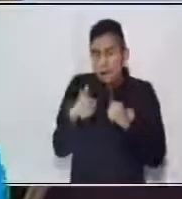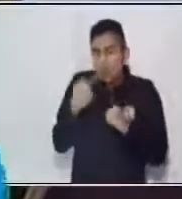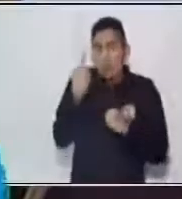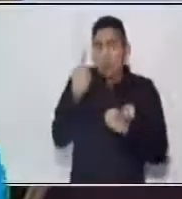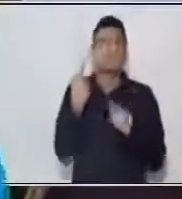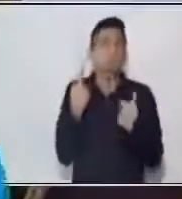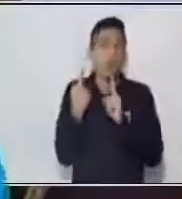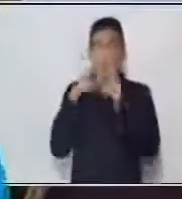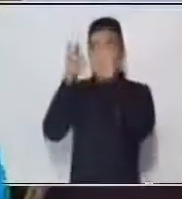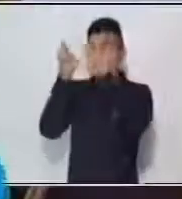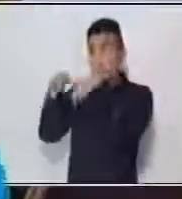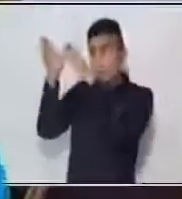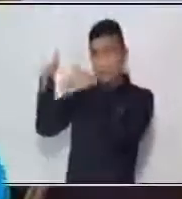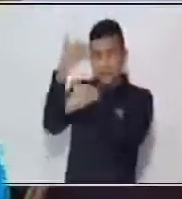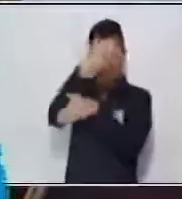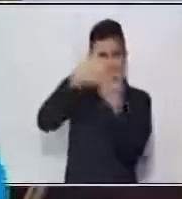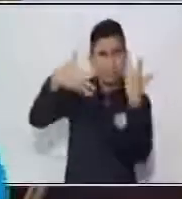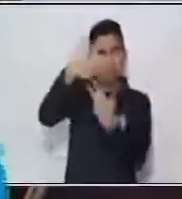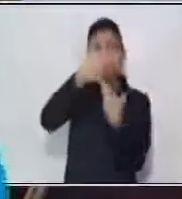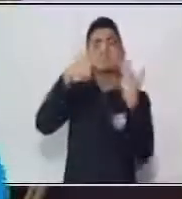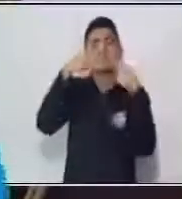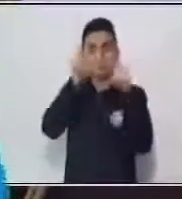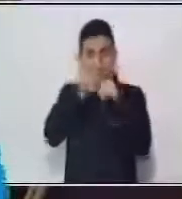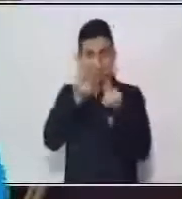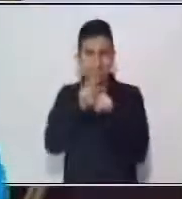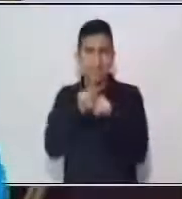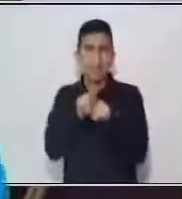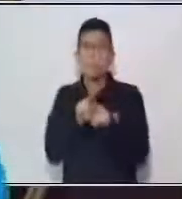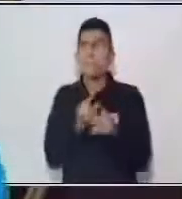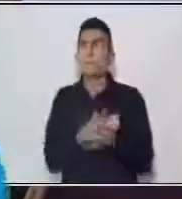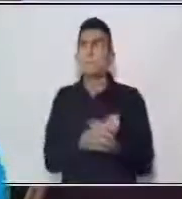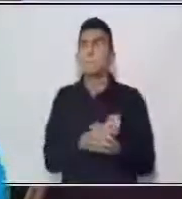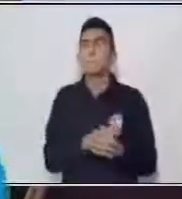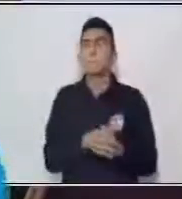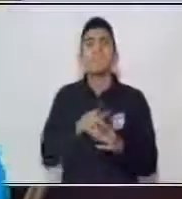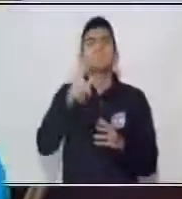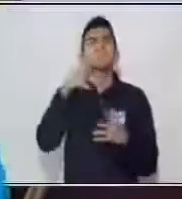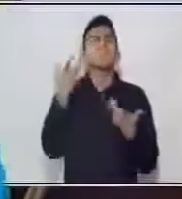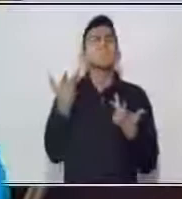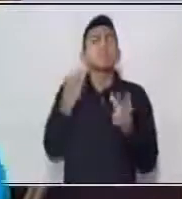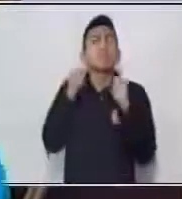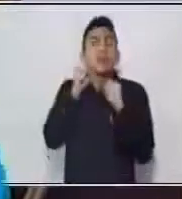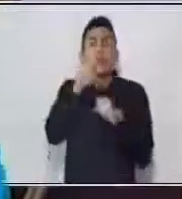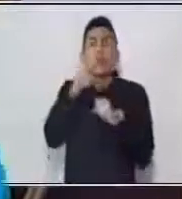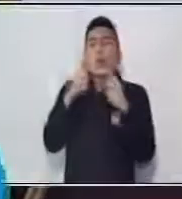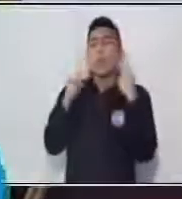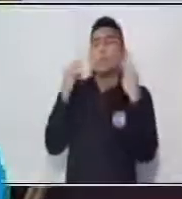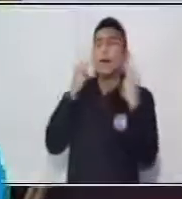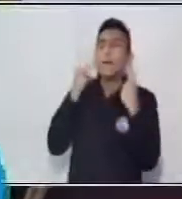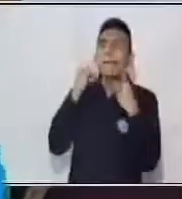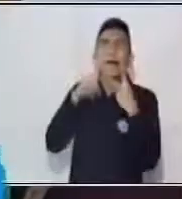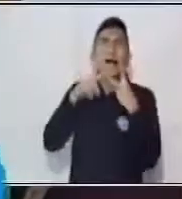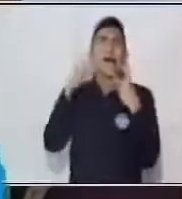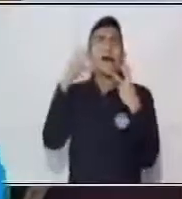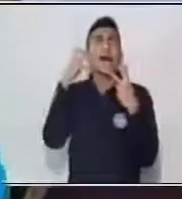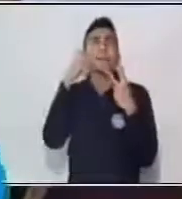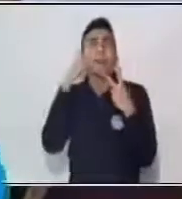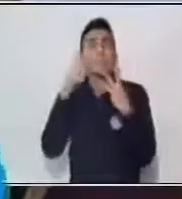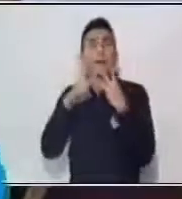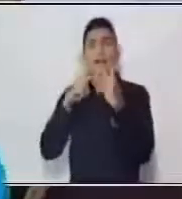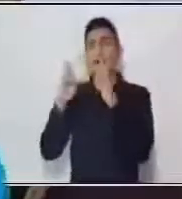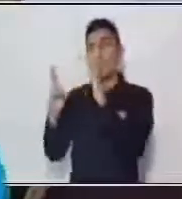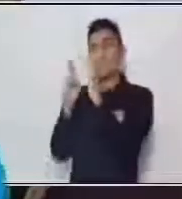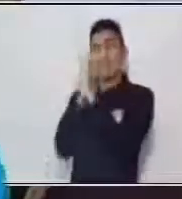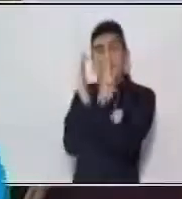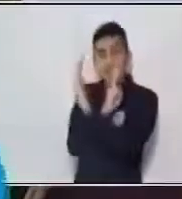todas las personas que tienes a la par. Y que en este caso pueden ser desde tu mamá, tu papá, los